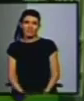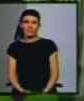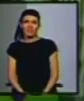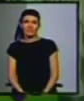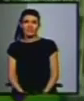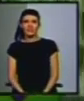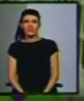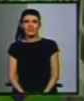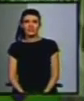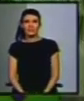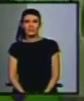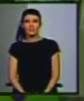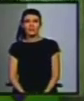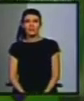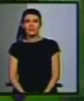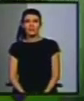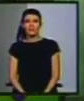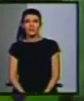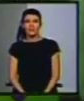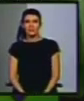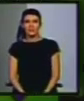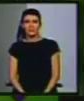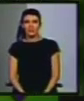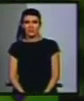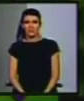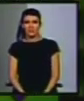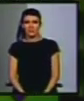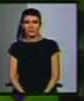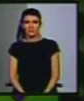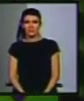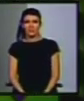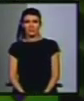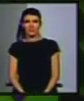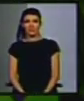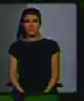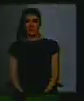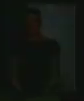¿Qué?